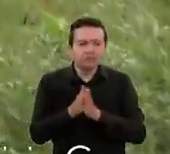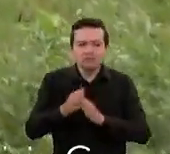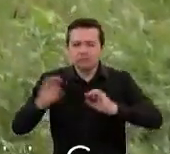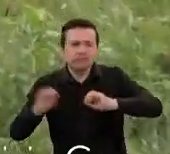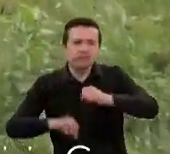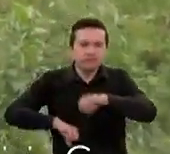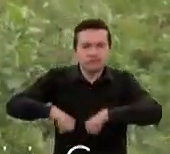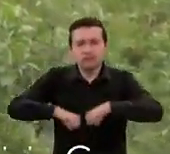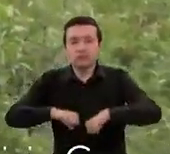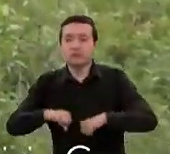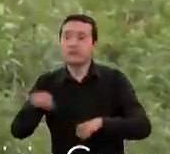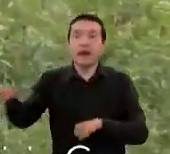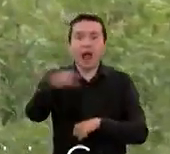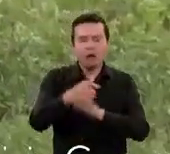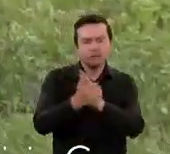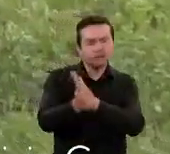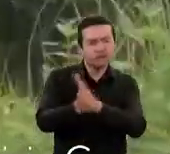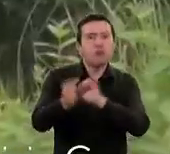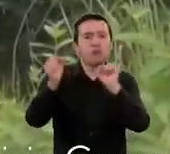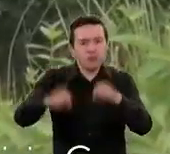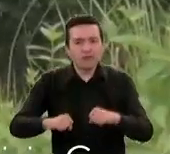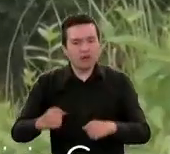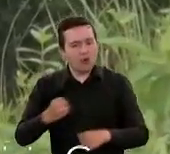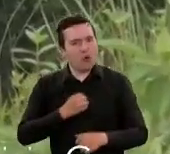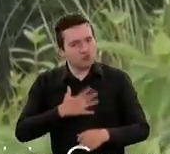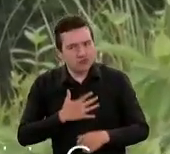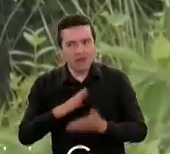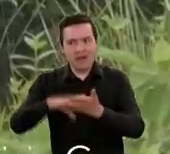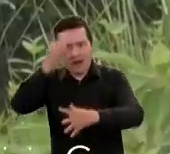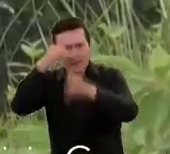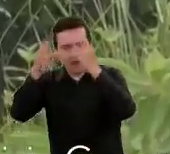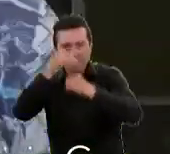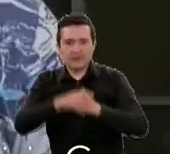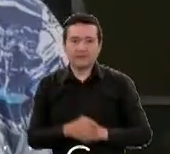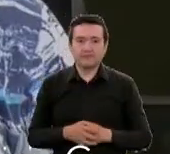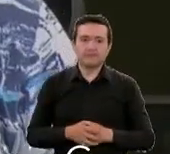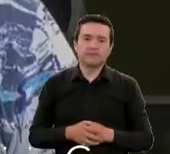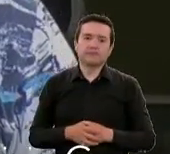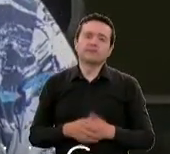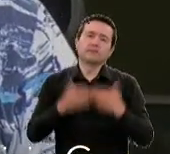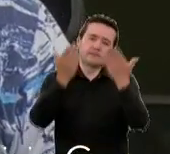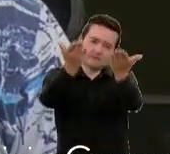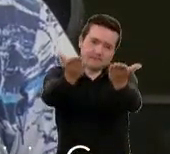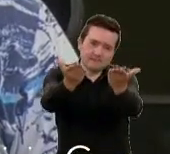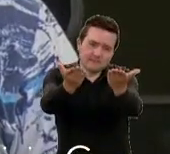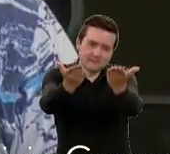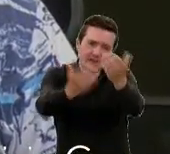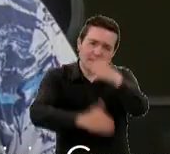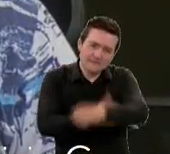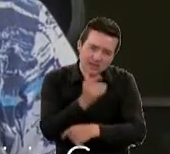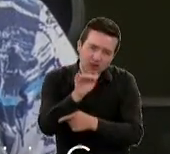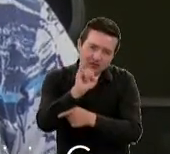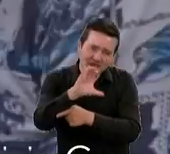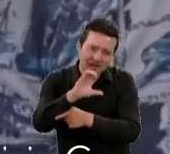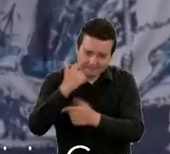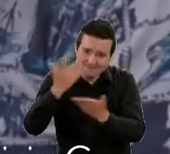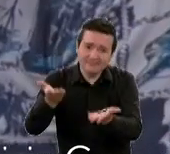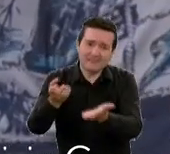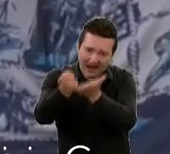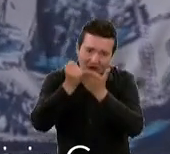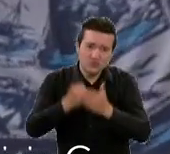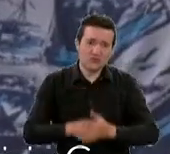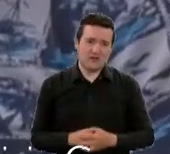una oportunidad para seguir aprendiendo. Ministerio de ATI, ayúdenos por favor en esta comunidad que tanto necesitan.